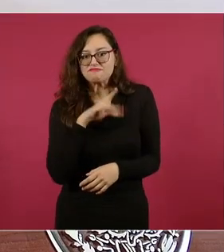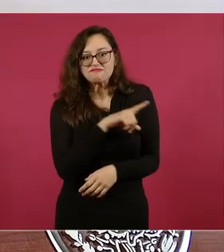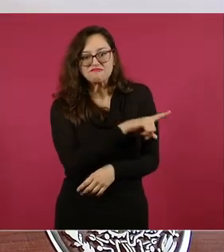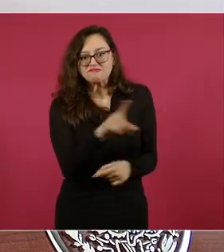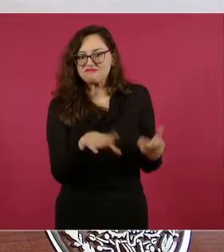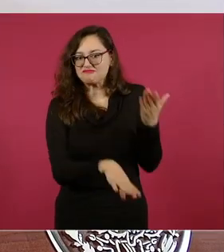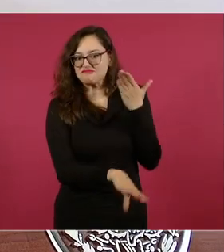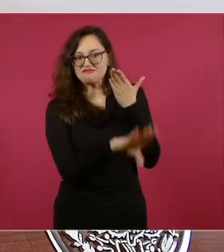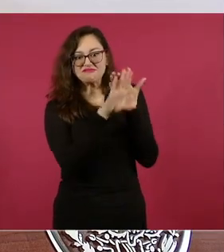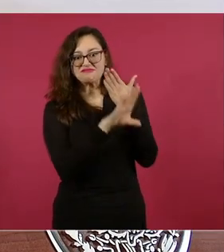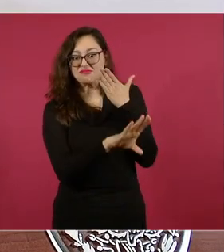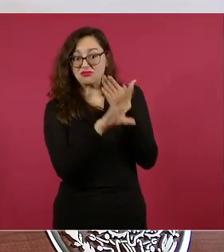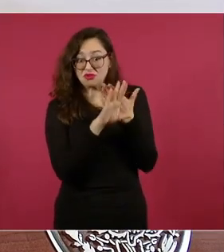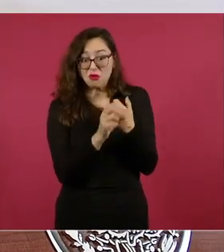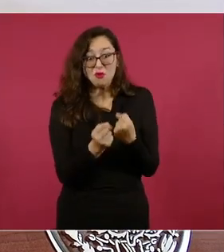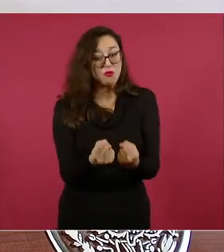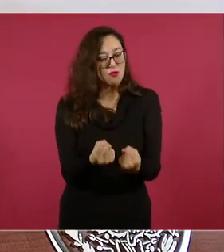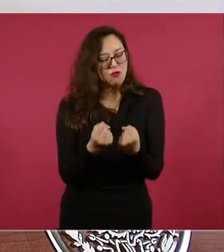por